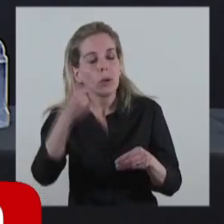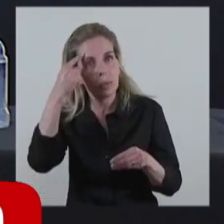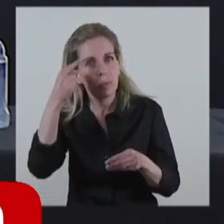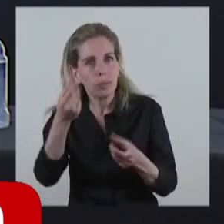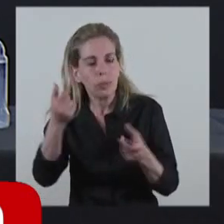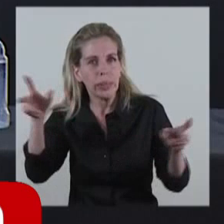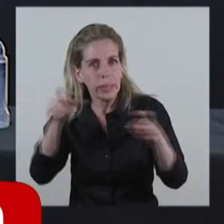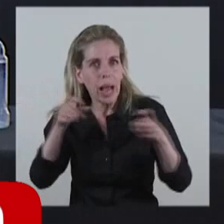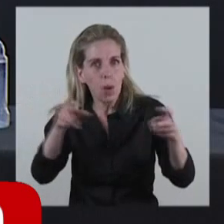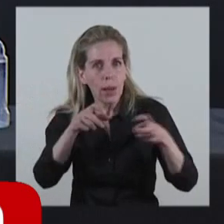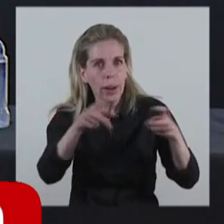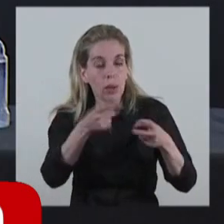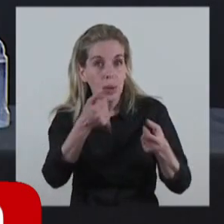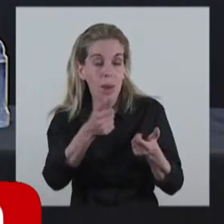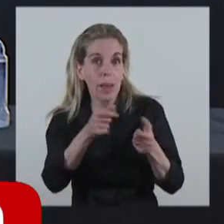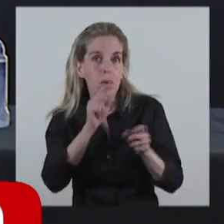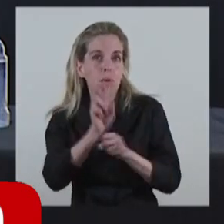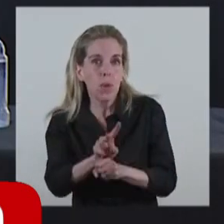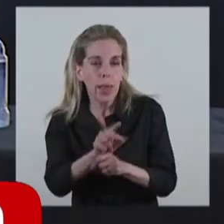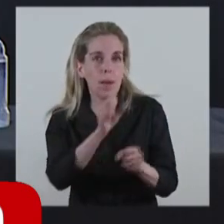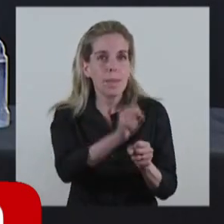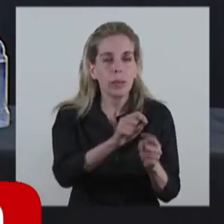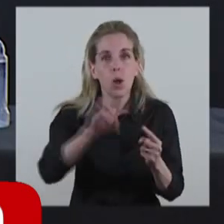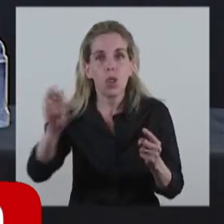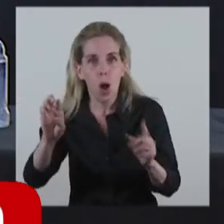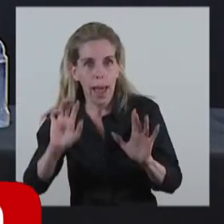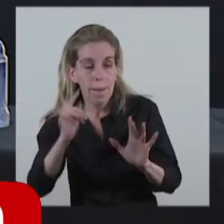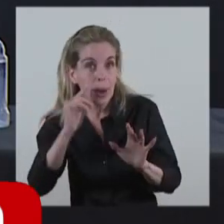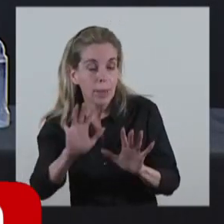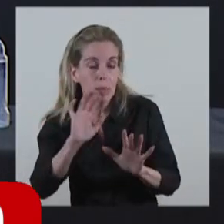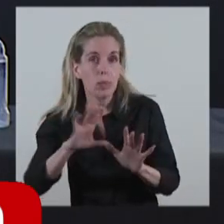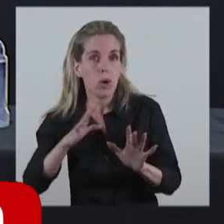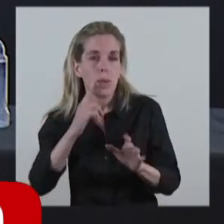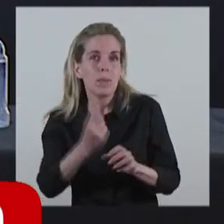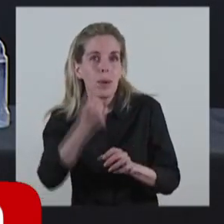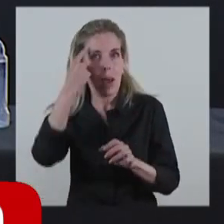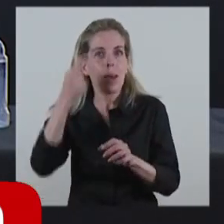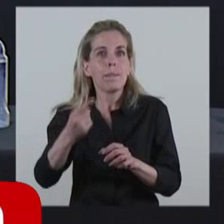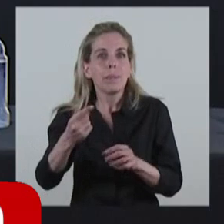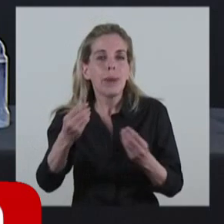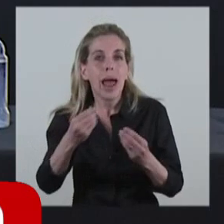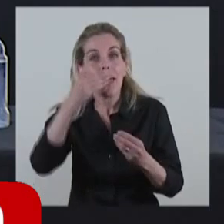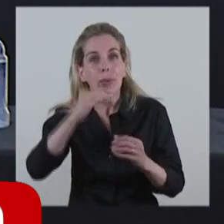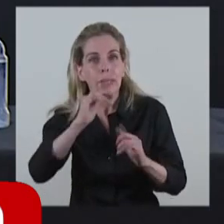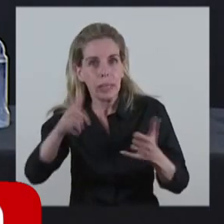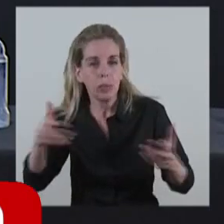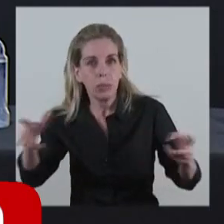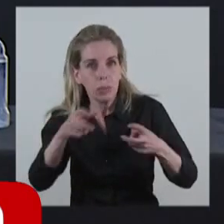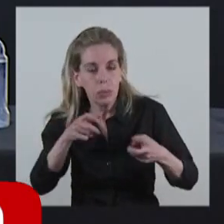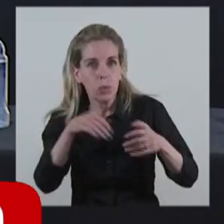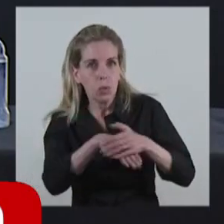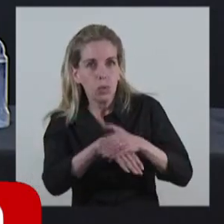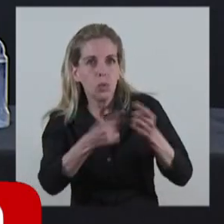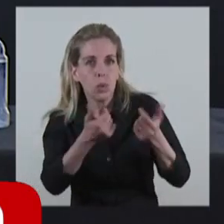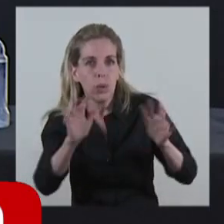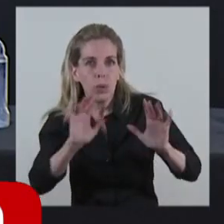reservas. Lo que ahora se está buscando en primer lugar es detener la caída de reservas para luego poder acumular reservas. Y aquí también